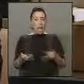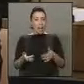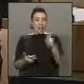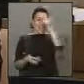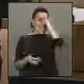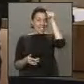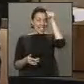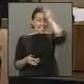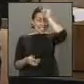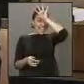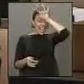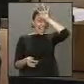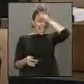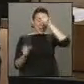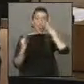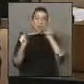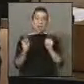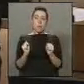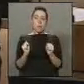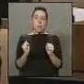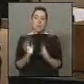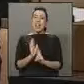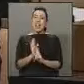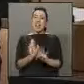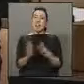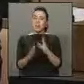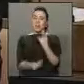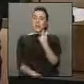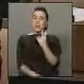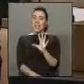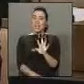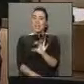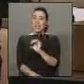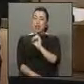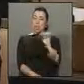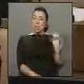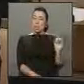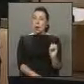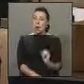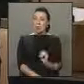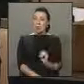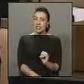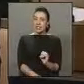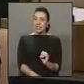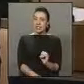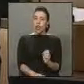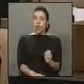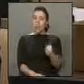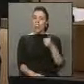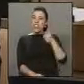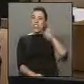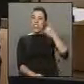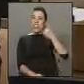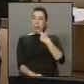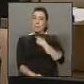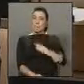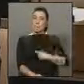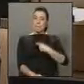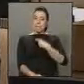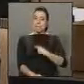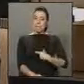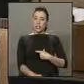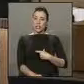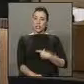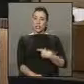iglesias evangélicas pueden llegar a representar incluso cerca del 25% de la población y sus directores, los pastores o ministros de